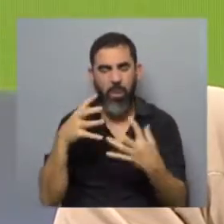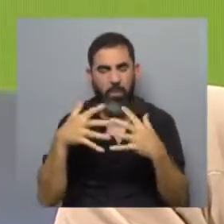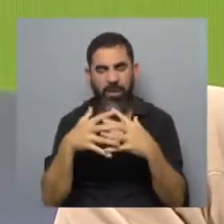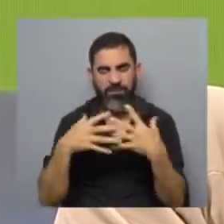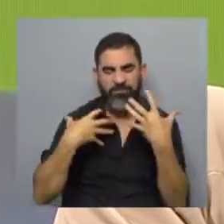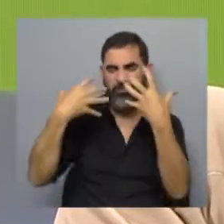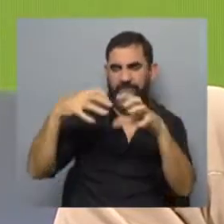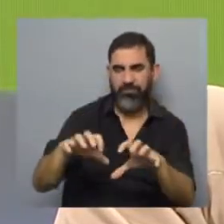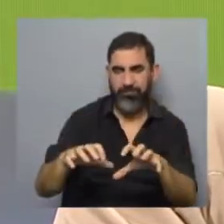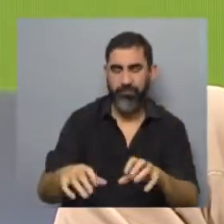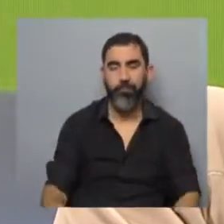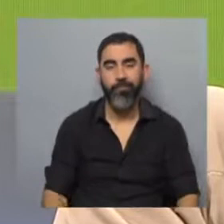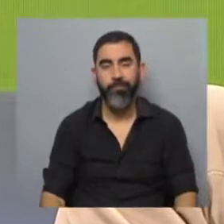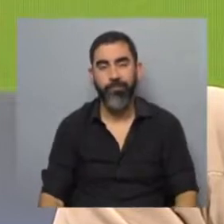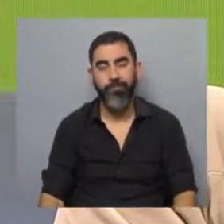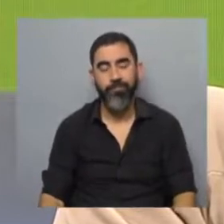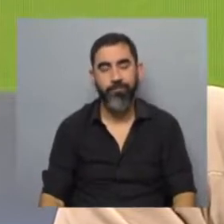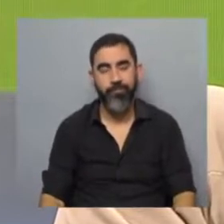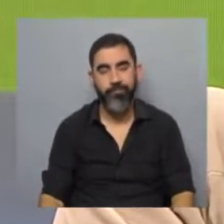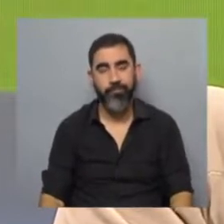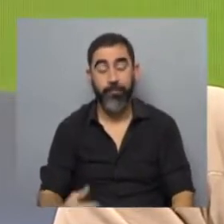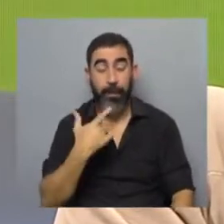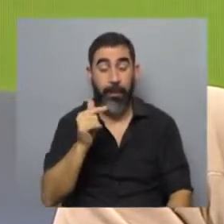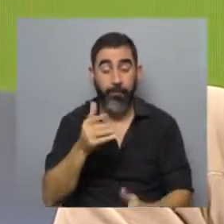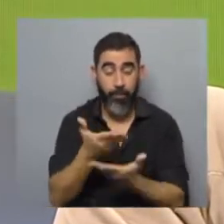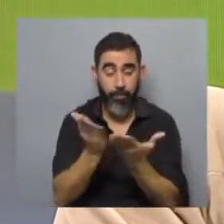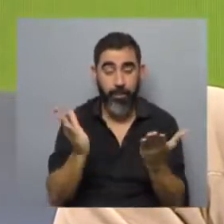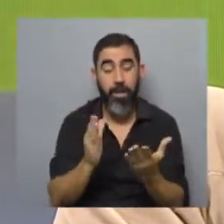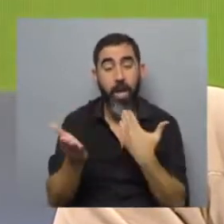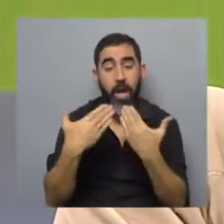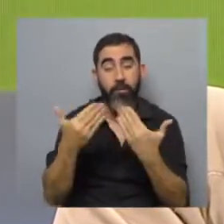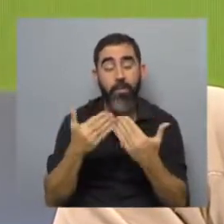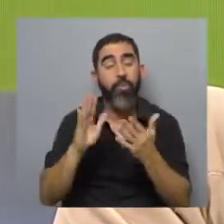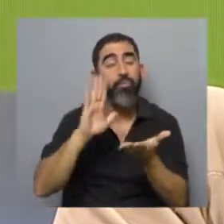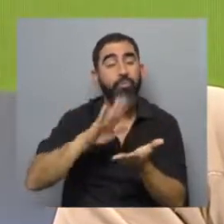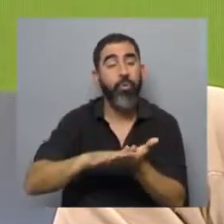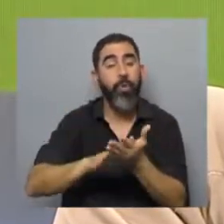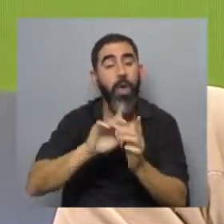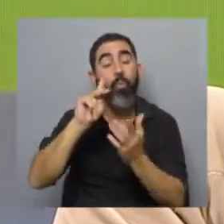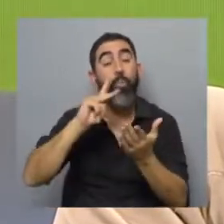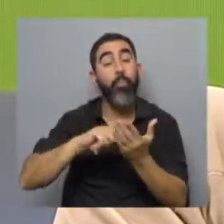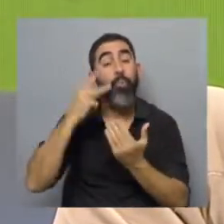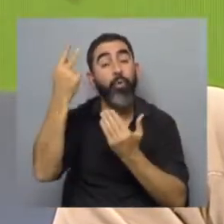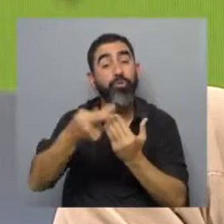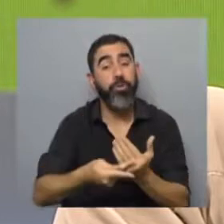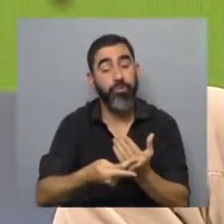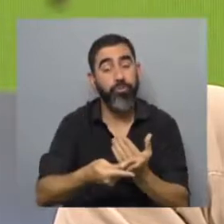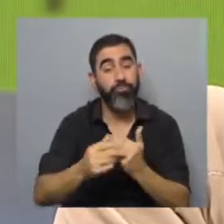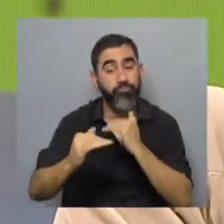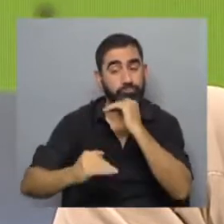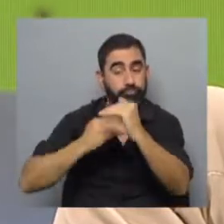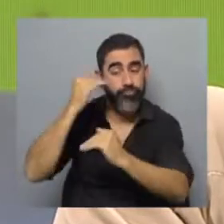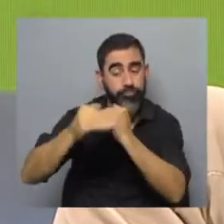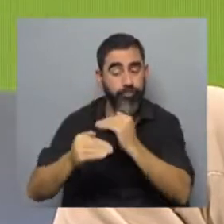Bueno, para contarnos con ejemplos, hablamos con Fernanda de algunos proyectos que ya desarrollan y